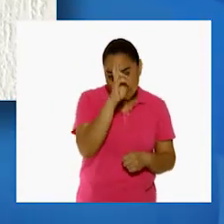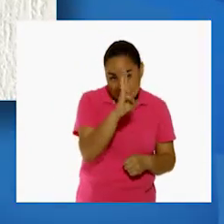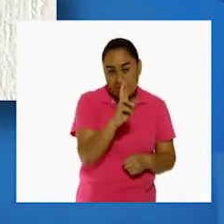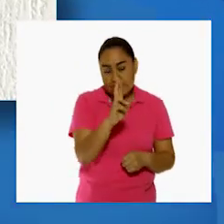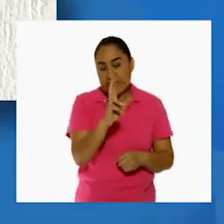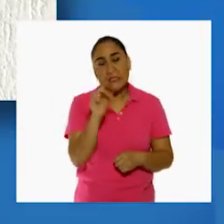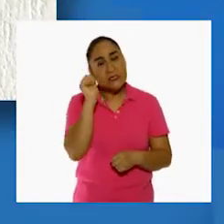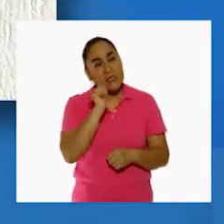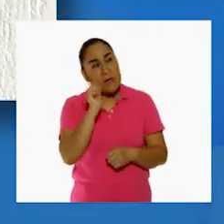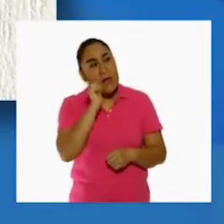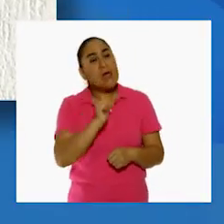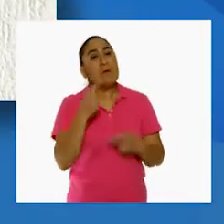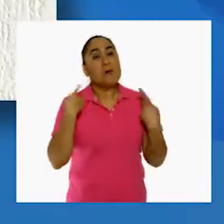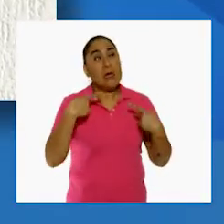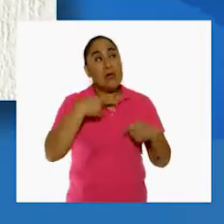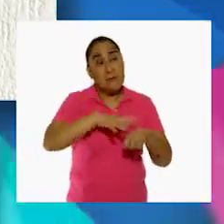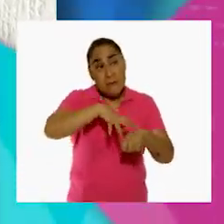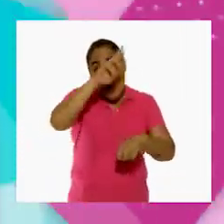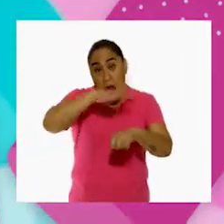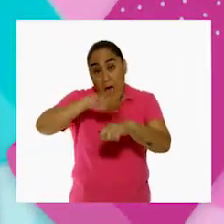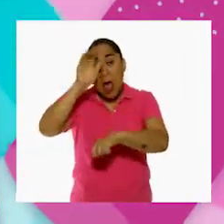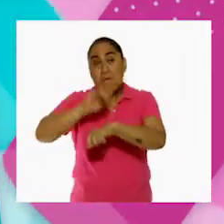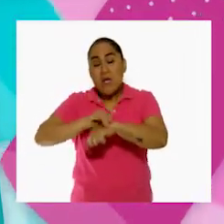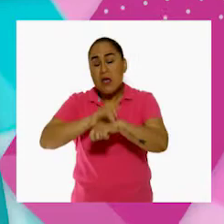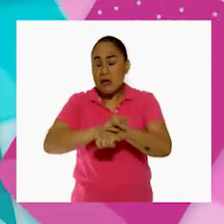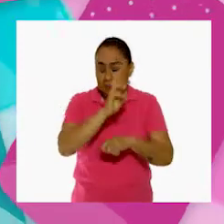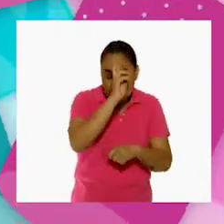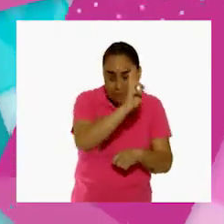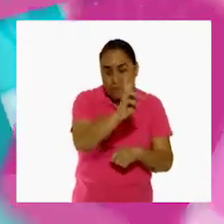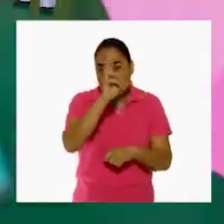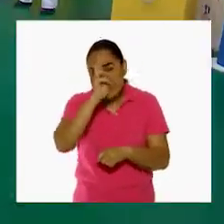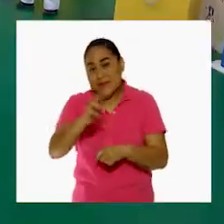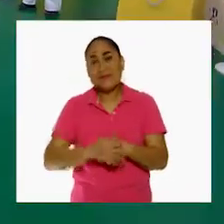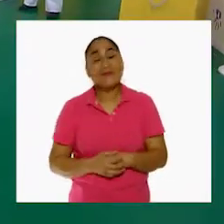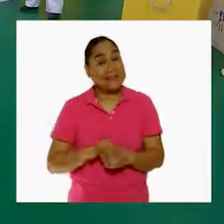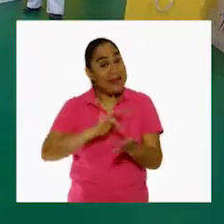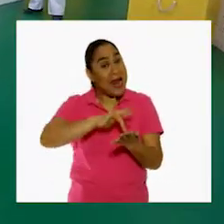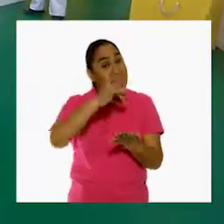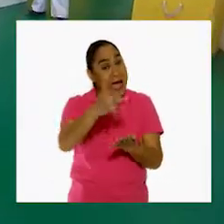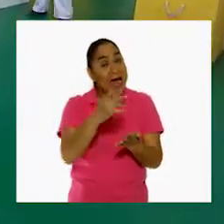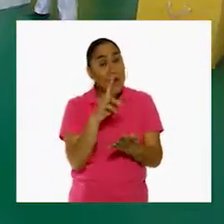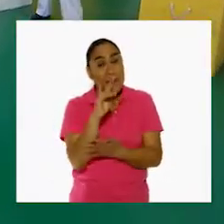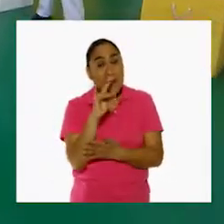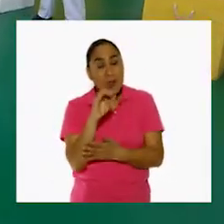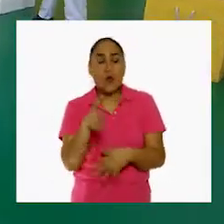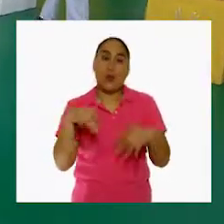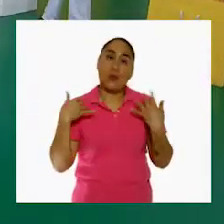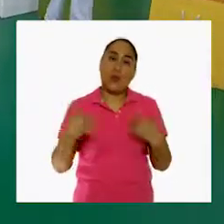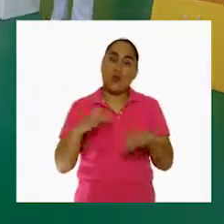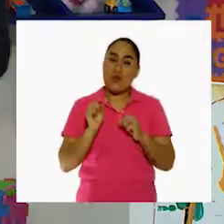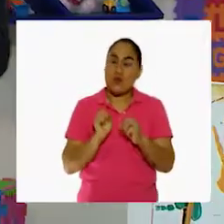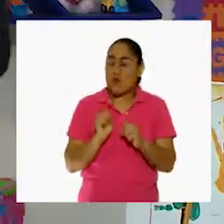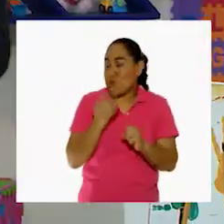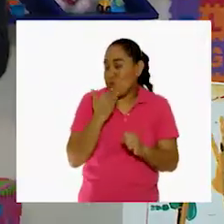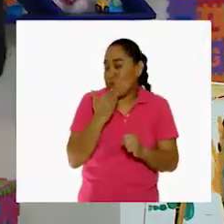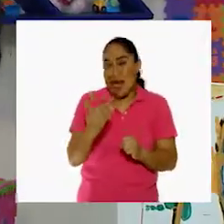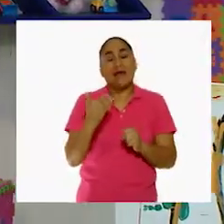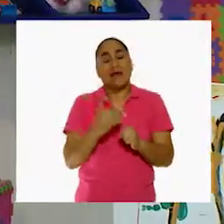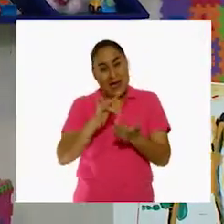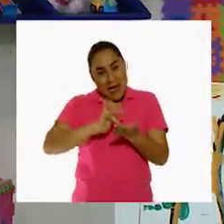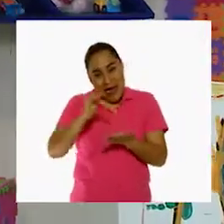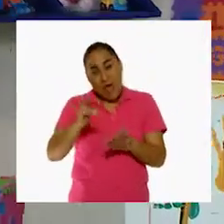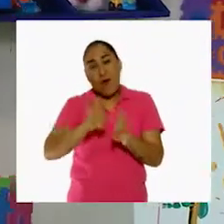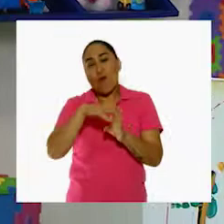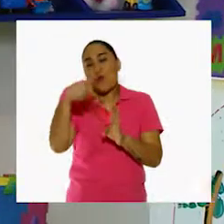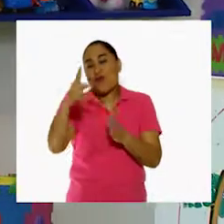porque respeto a mis mayores y a mis amigos. Gracias, wow. Roberto. Sí, wow, exactamente. Gracias, Roberto, por